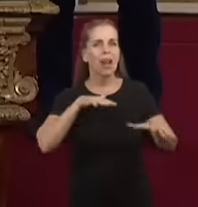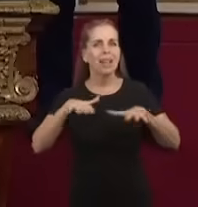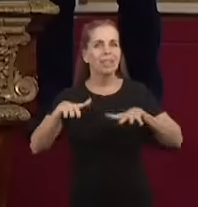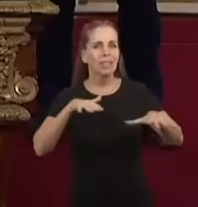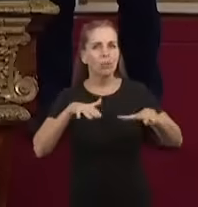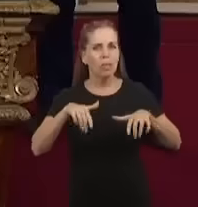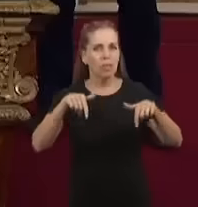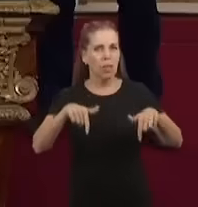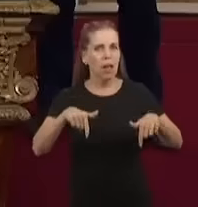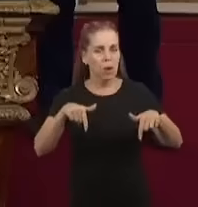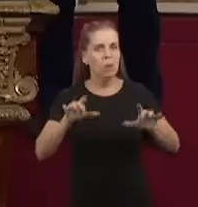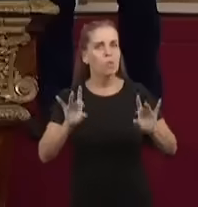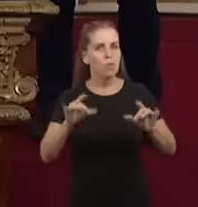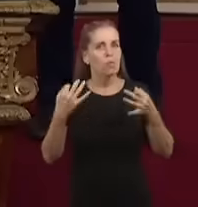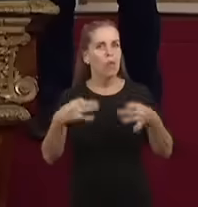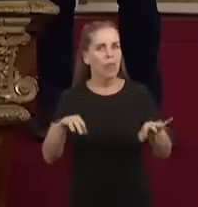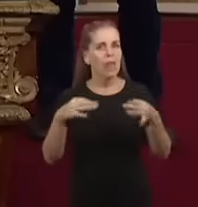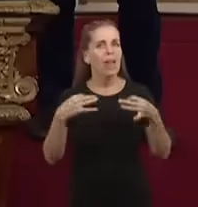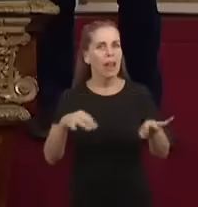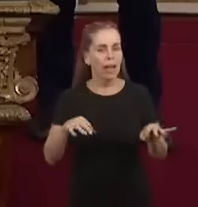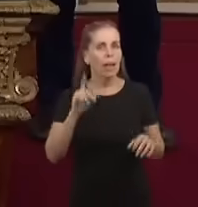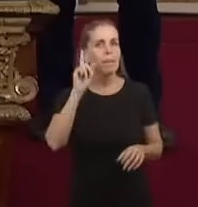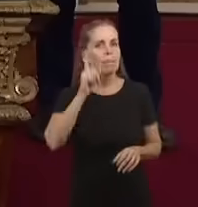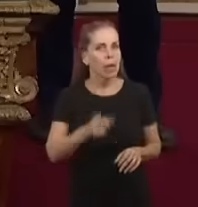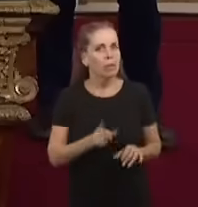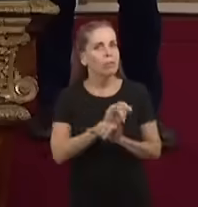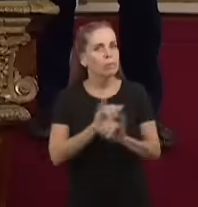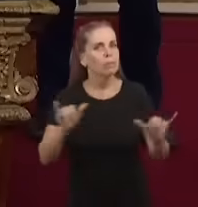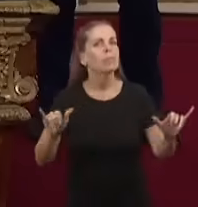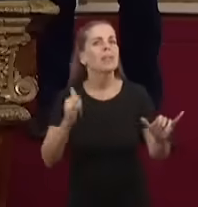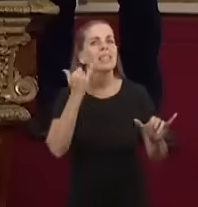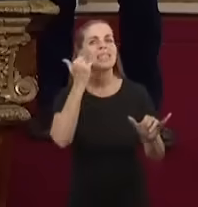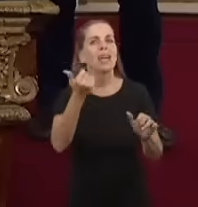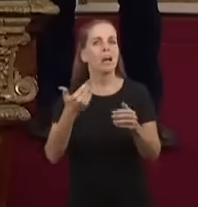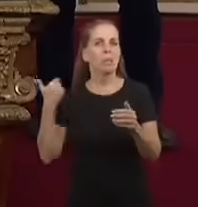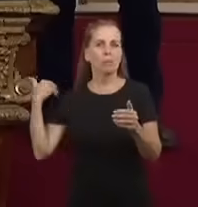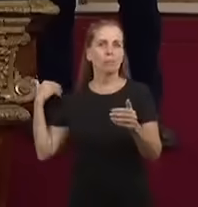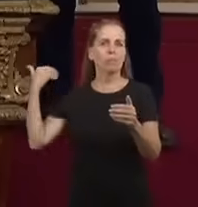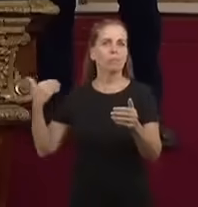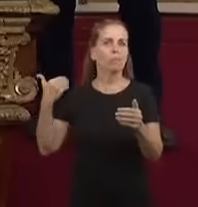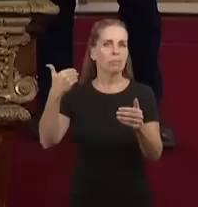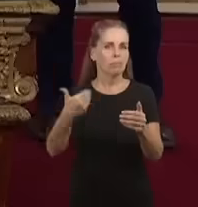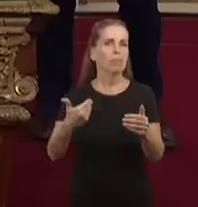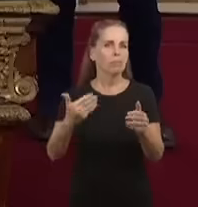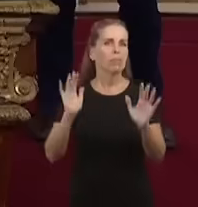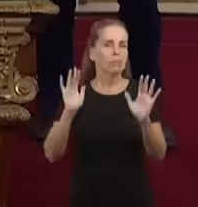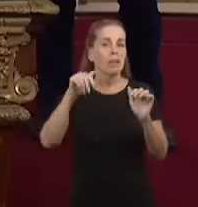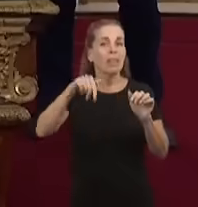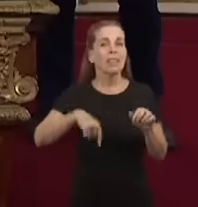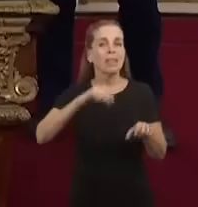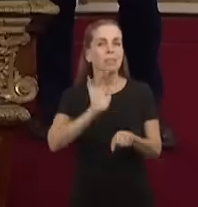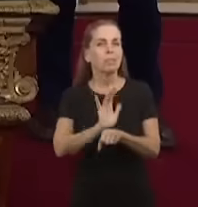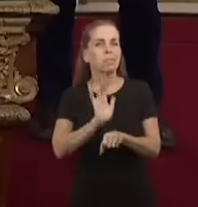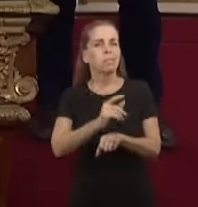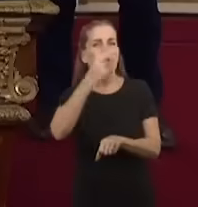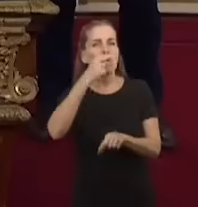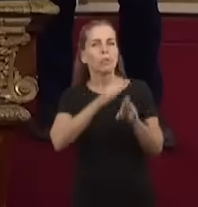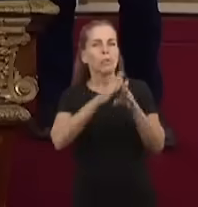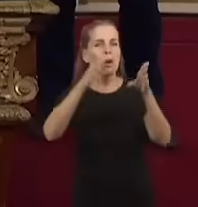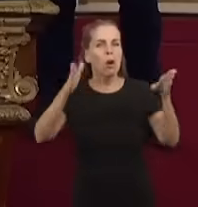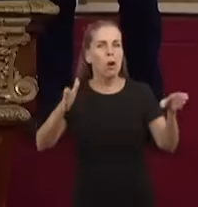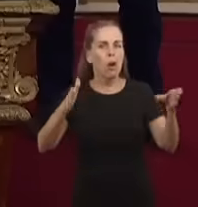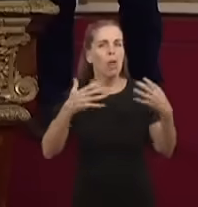es dura pero también que ya hemos recorrido más de la mitad del camino Este es el último tramo de un esfuerzo Heroico